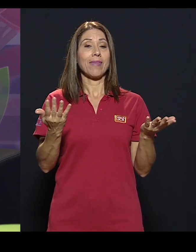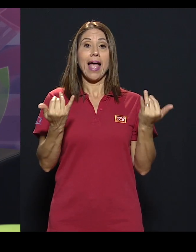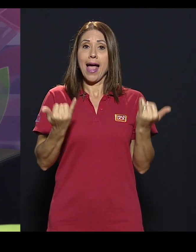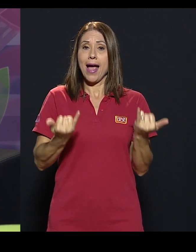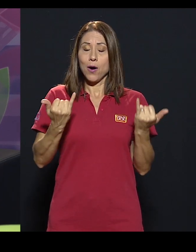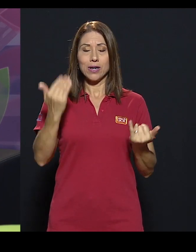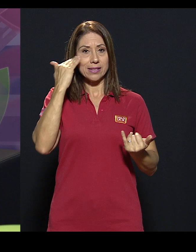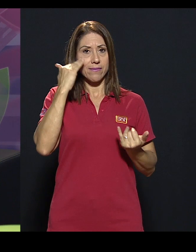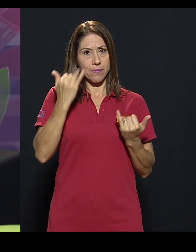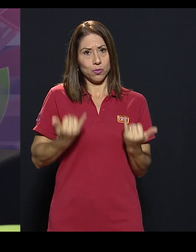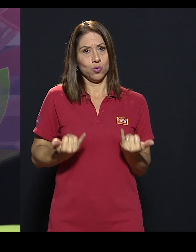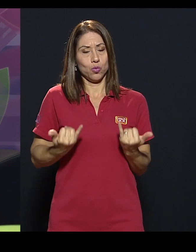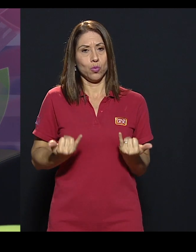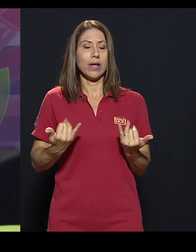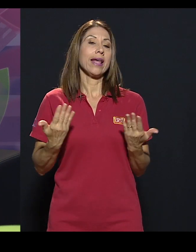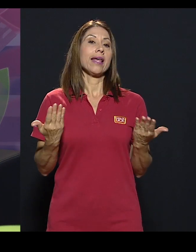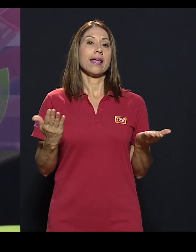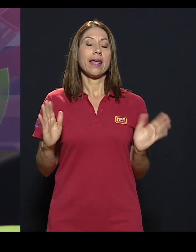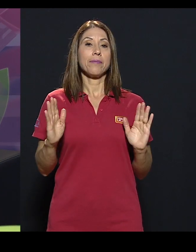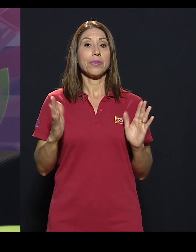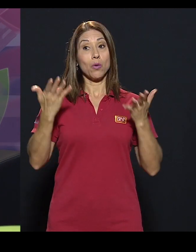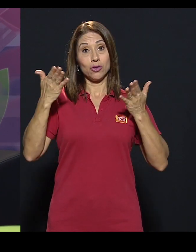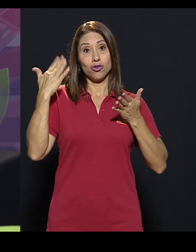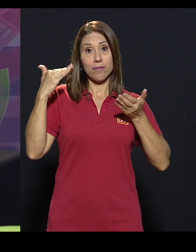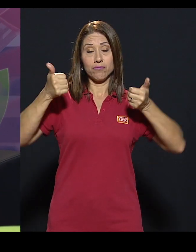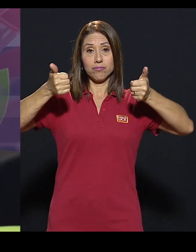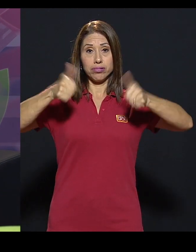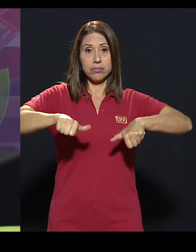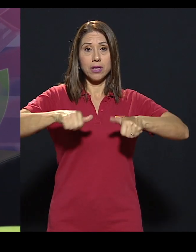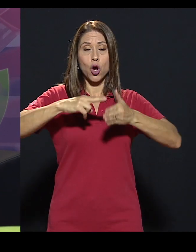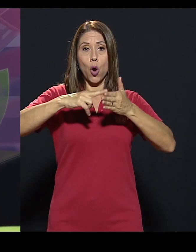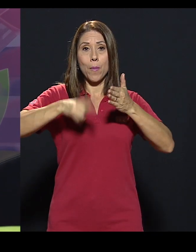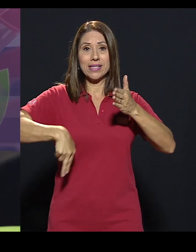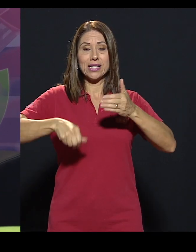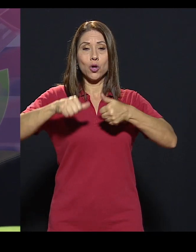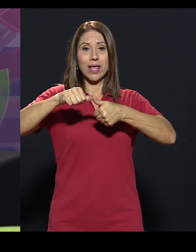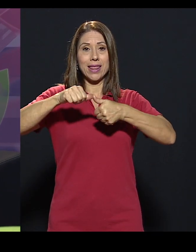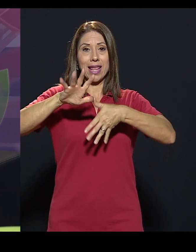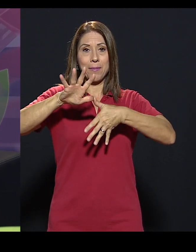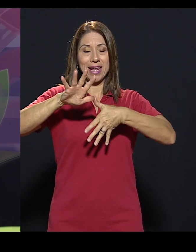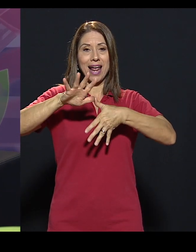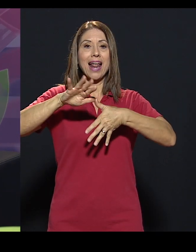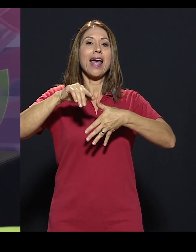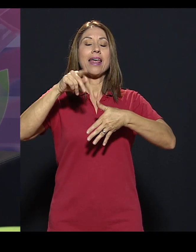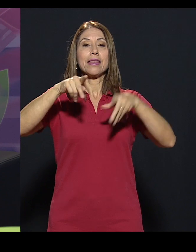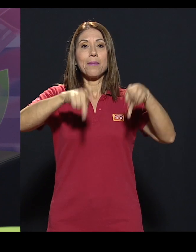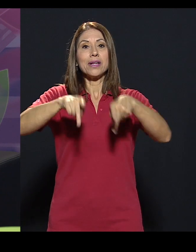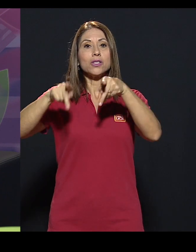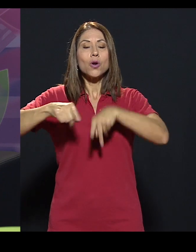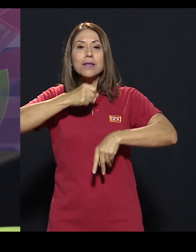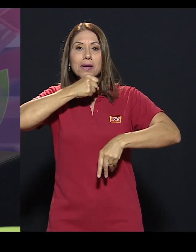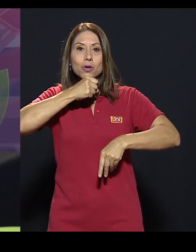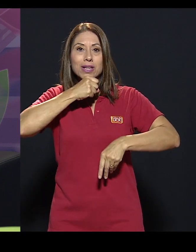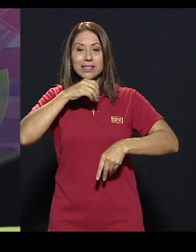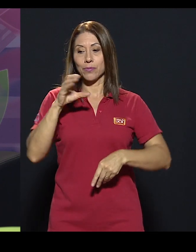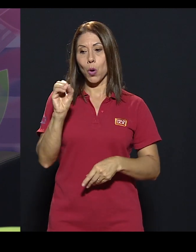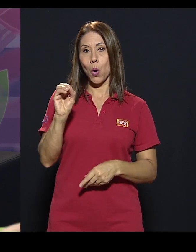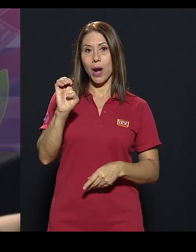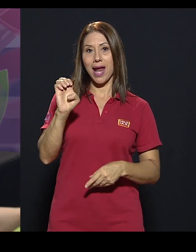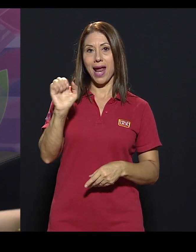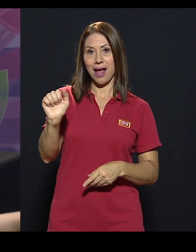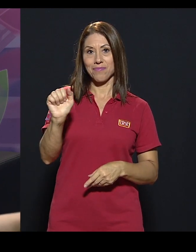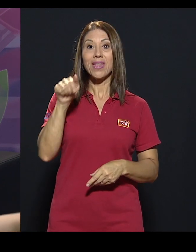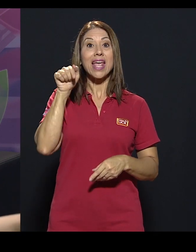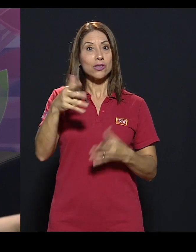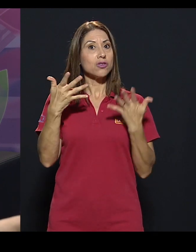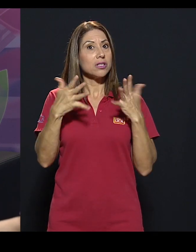ahora, hoy día, que después de la aprobación de la Convención Interamericana de las Personas Mayores por la OEA, que es ley en